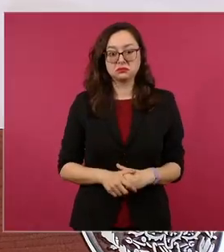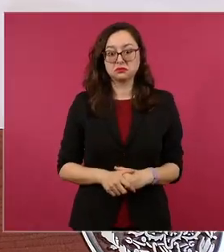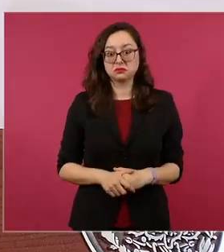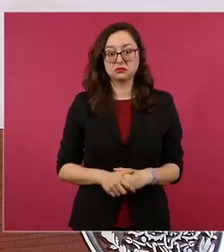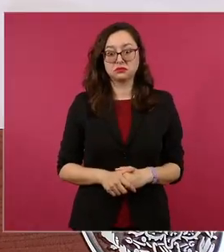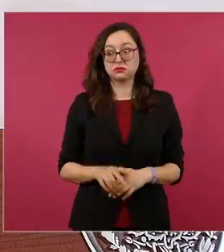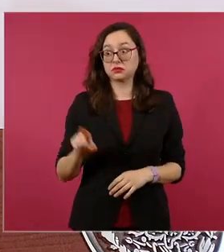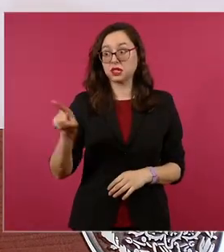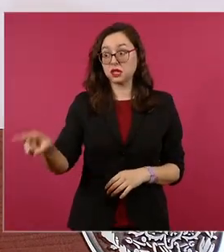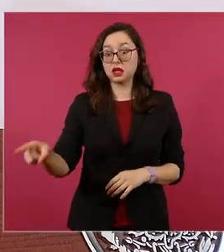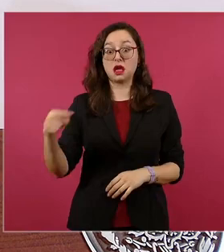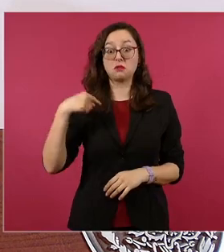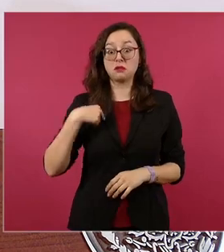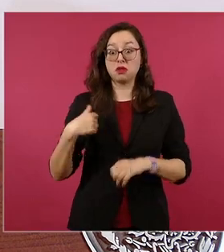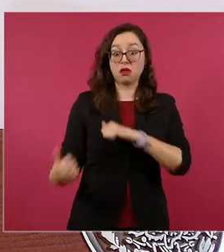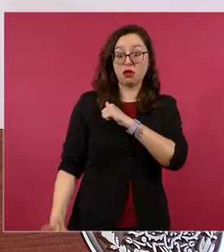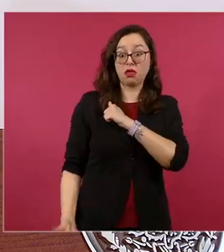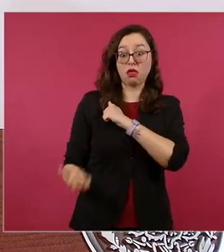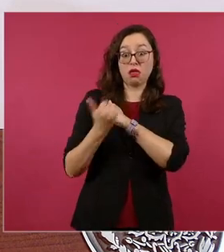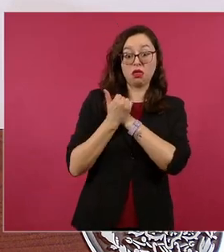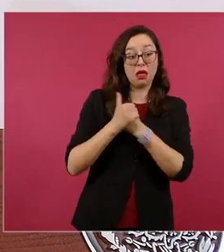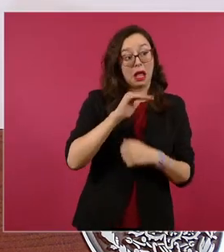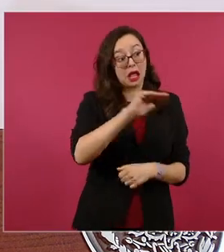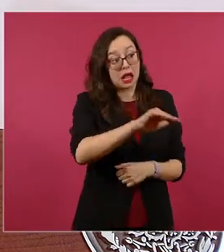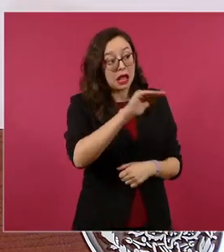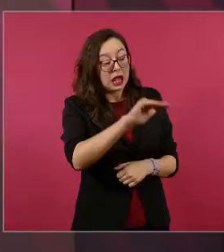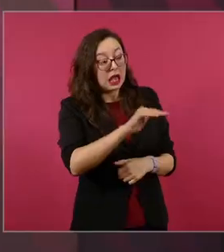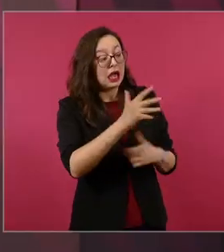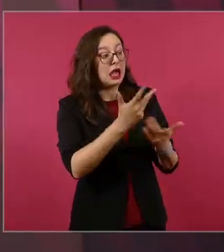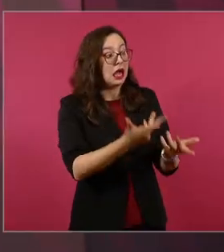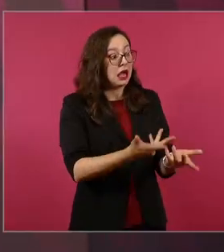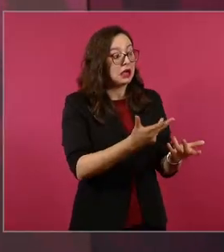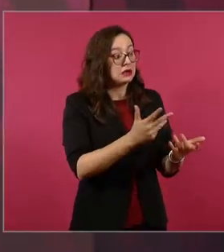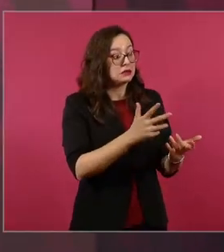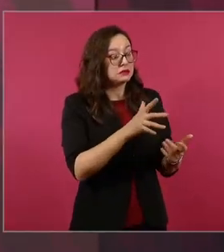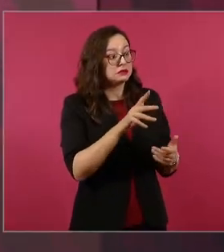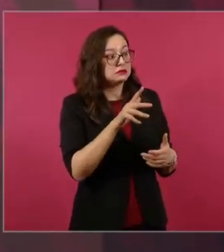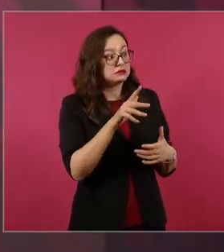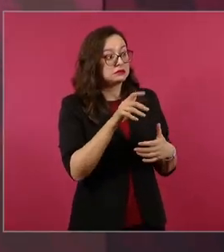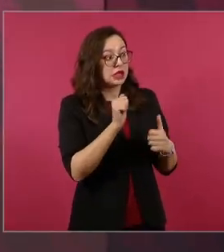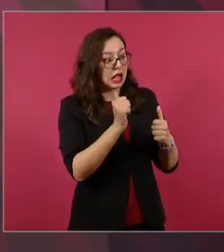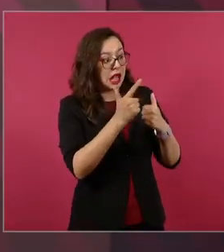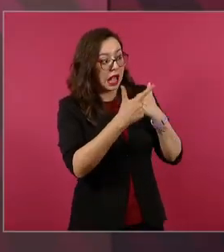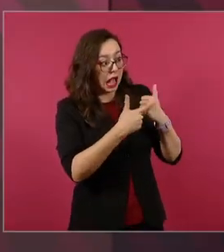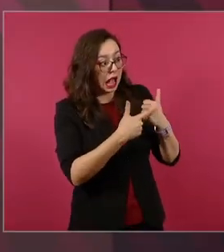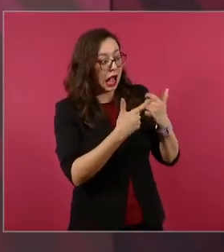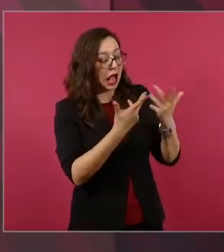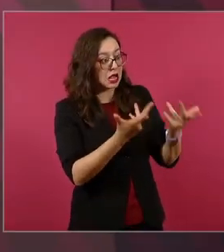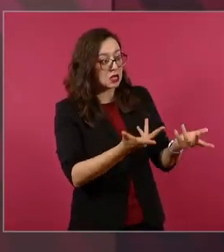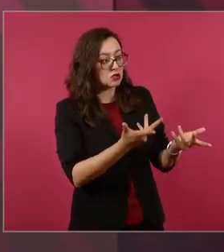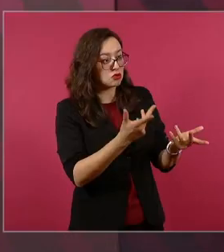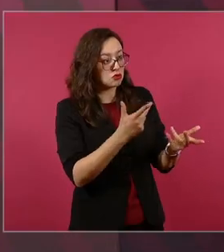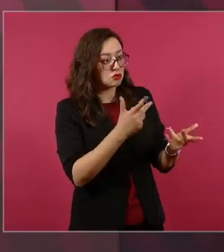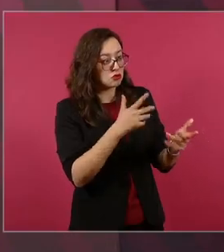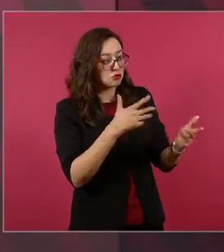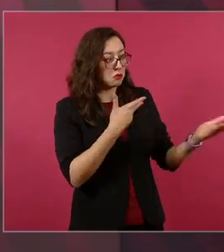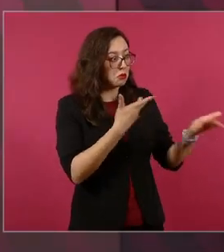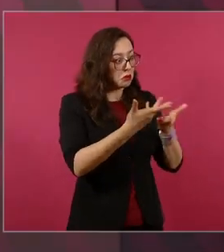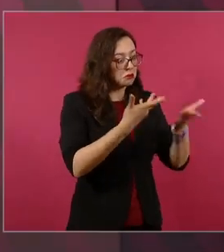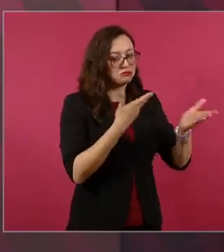ni yo le sugerí lo de Rogelio, fue una decisión que ella